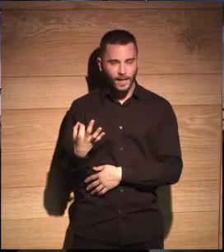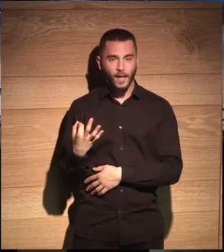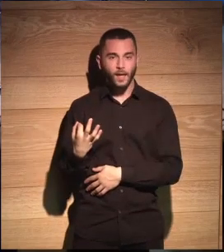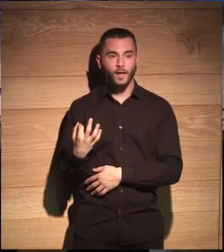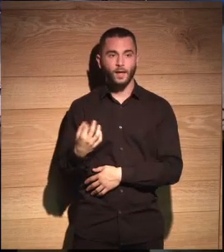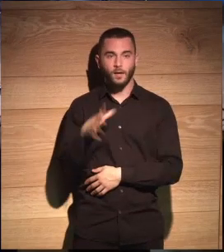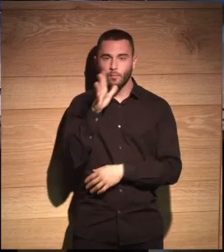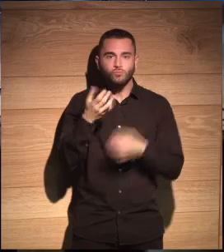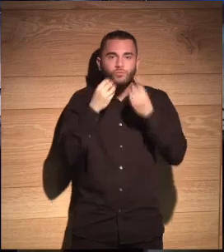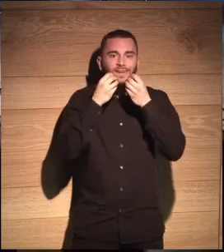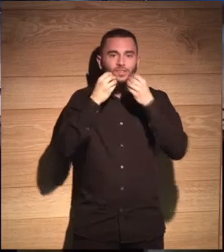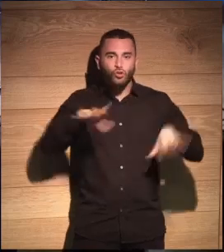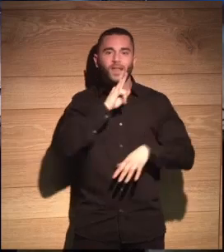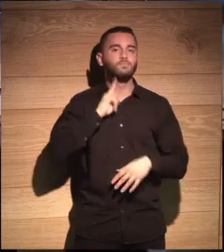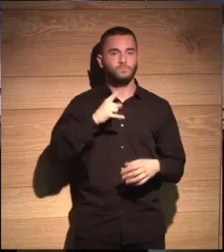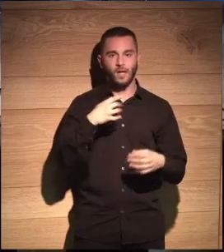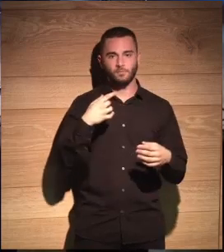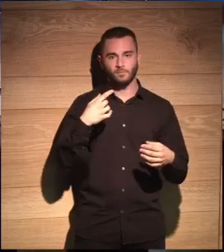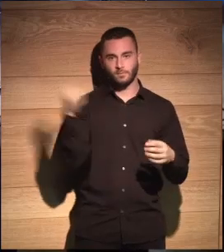una historia, una aventura gráfica?